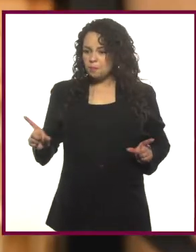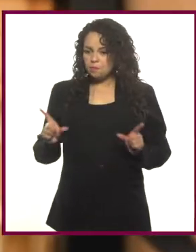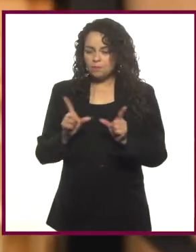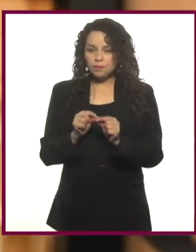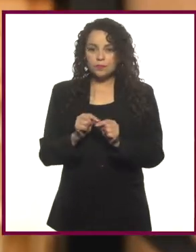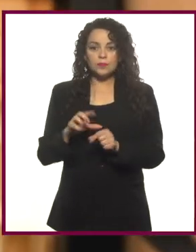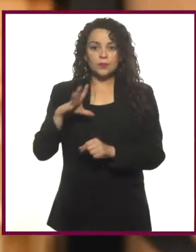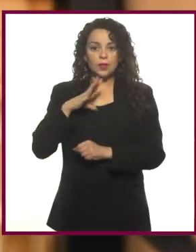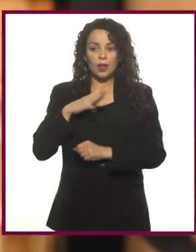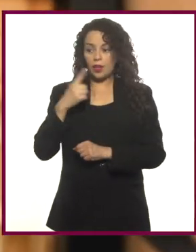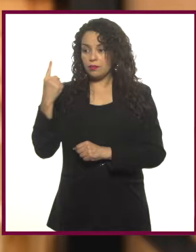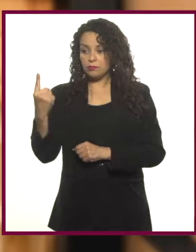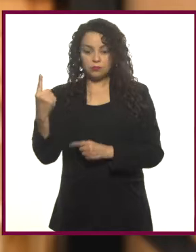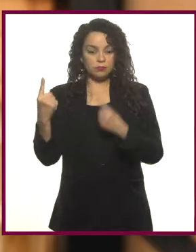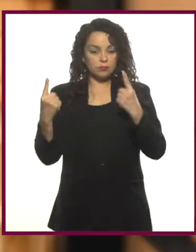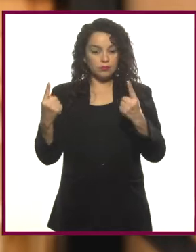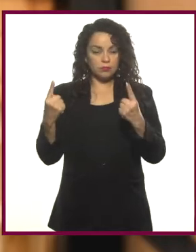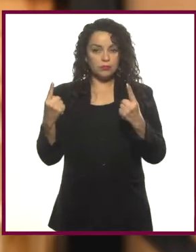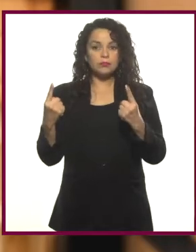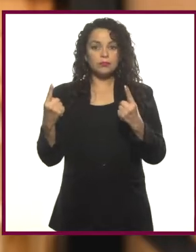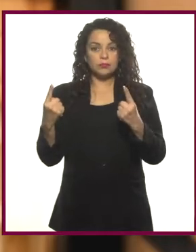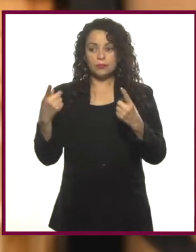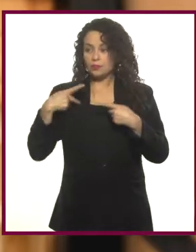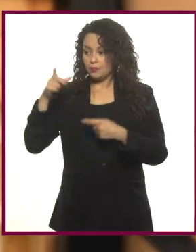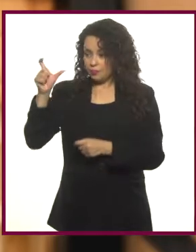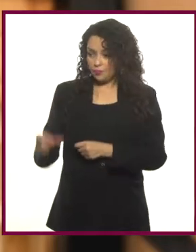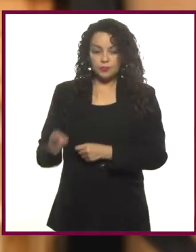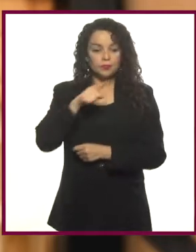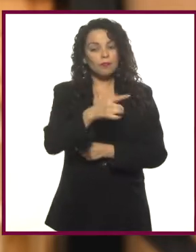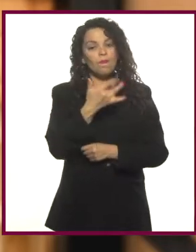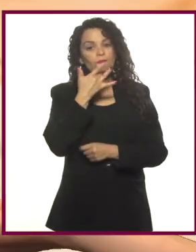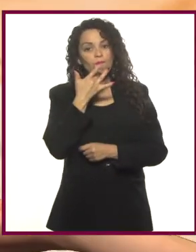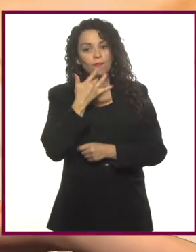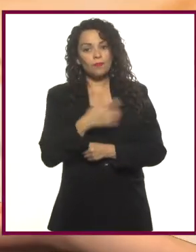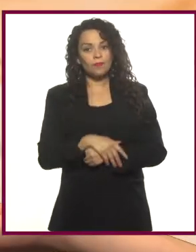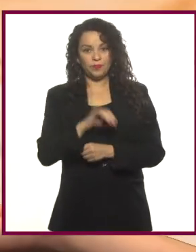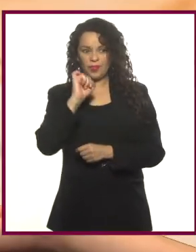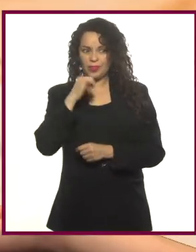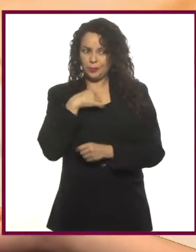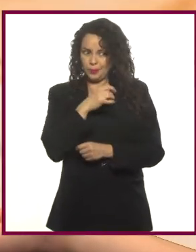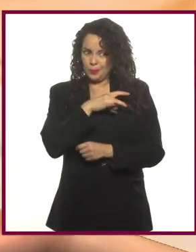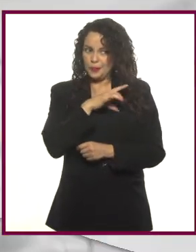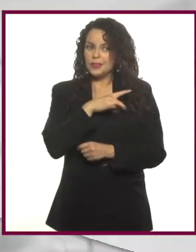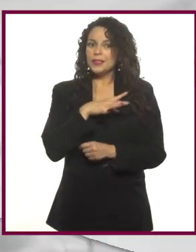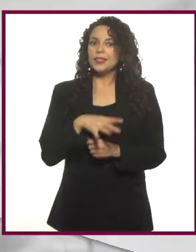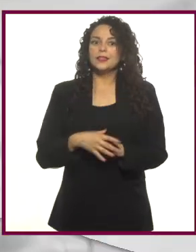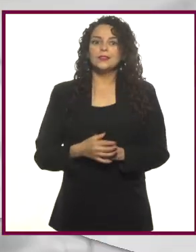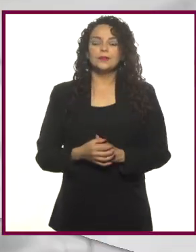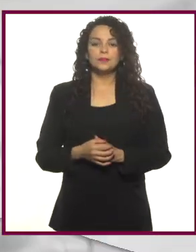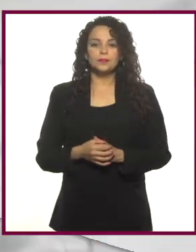poquitas palabras tenemos un protagonista y un antagonista que es el dinosaurio? Sí, qué miedo.